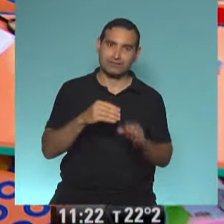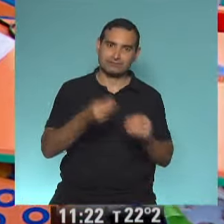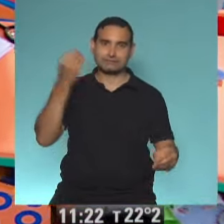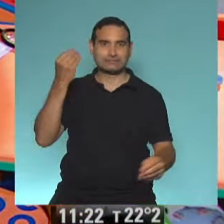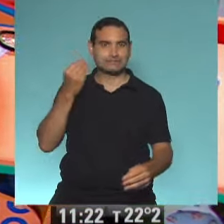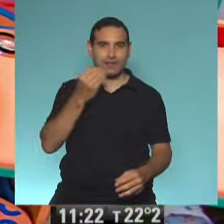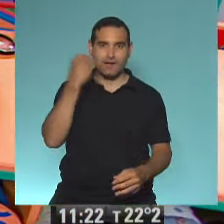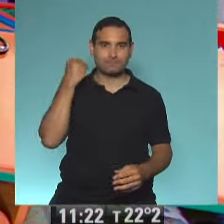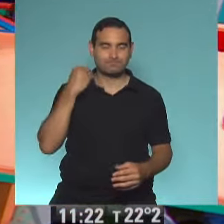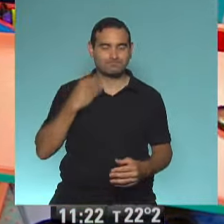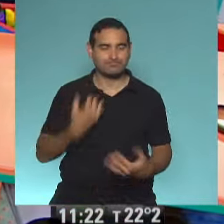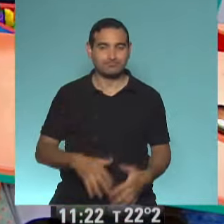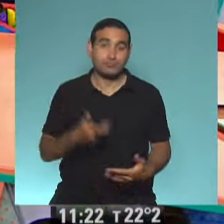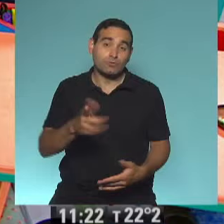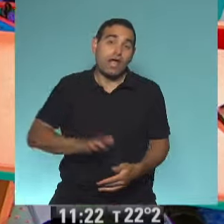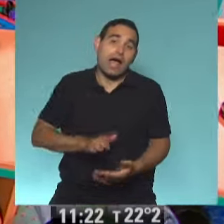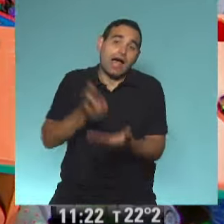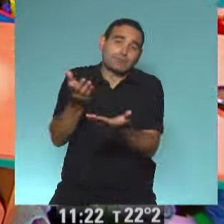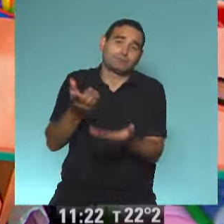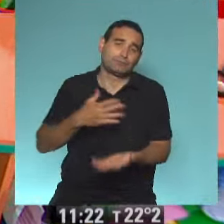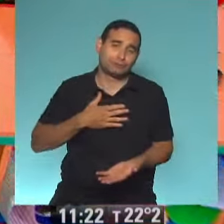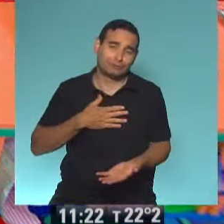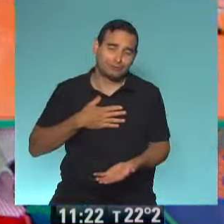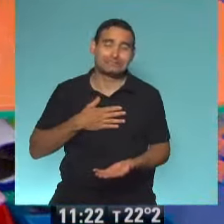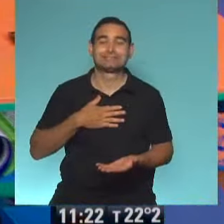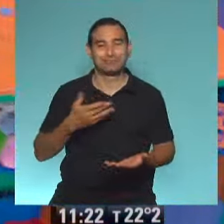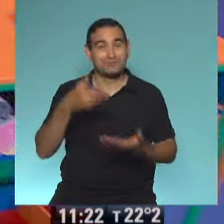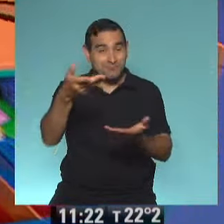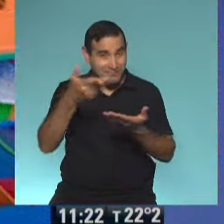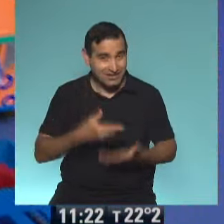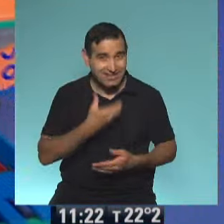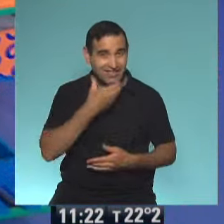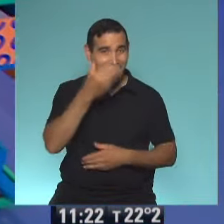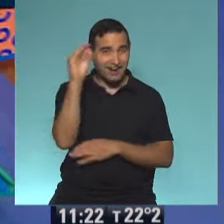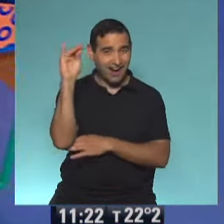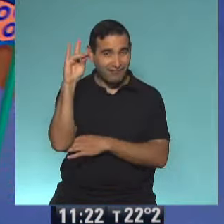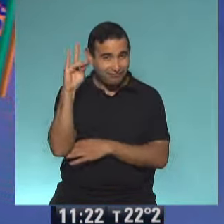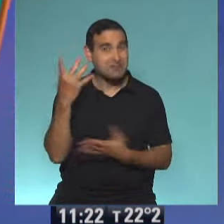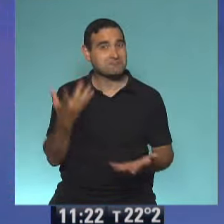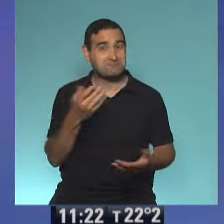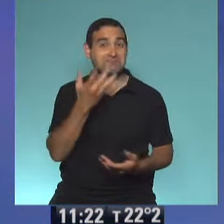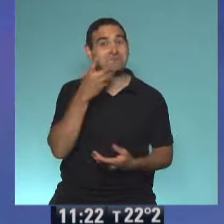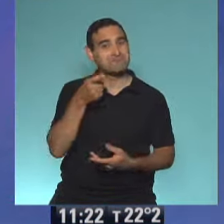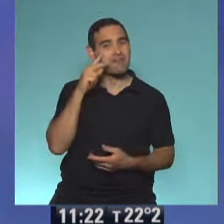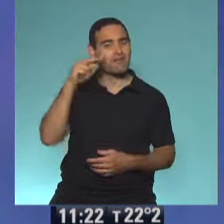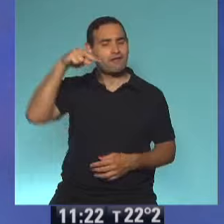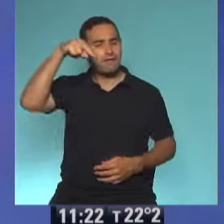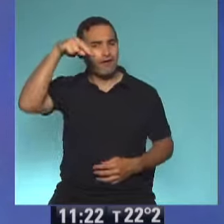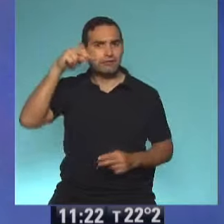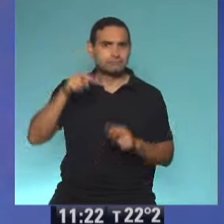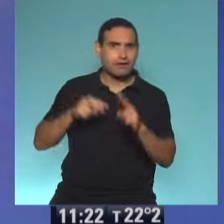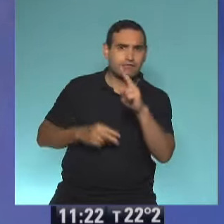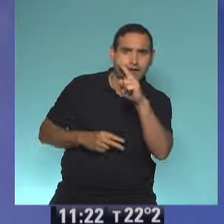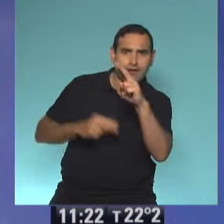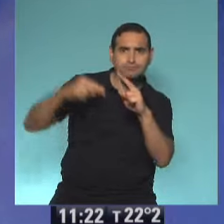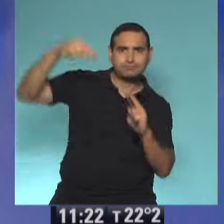de hoja. Ah, bueno, tenía hambre, evidentemente. Bueno, pero bienvenida también. Nos encanta que nos ayude a que nos veamos de arriba, de abajo, de todos